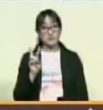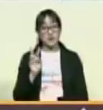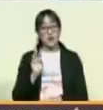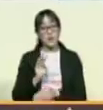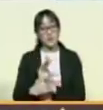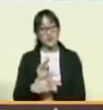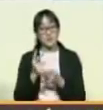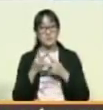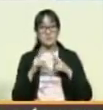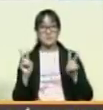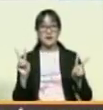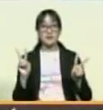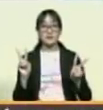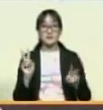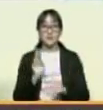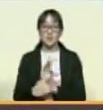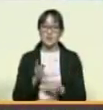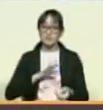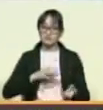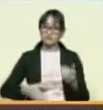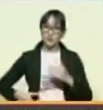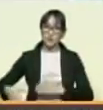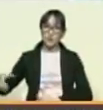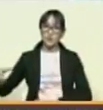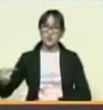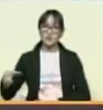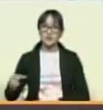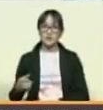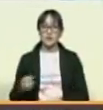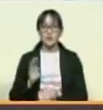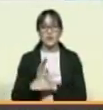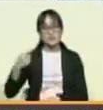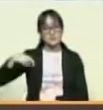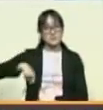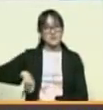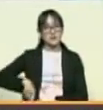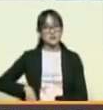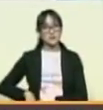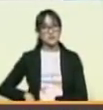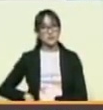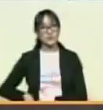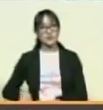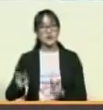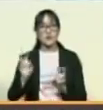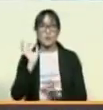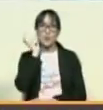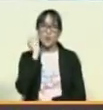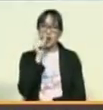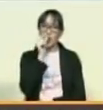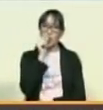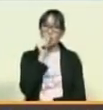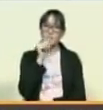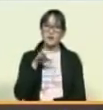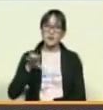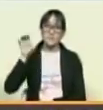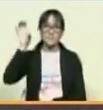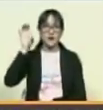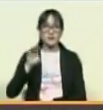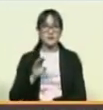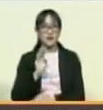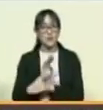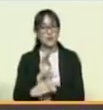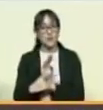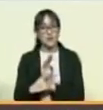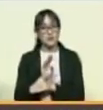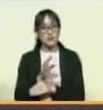paz, cuidando nuestros recursos, cuidando las inversiones que se hacen, sobre todo en las mujeres y hombres de la patria venezolana, cuidando